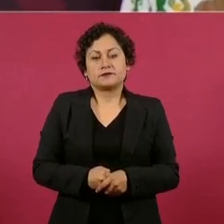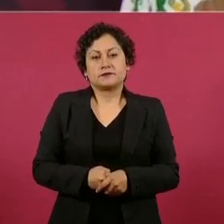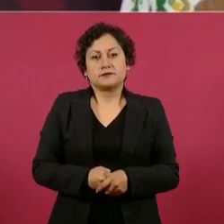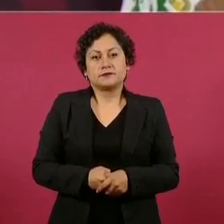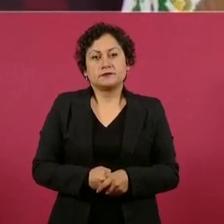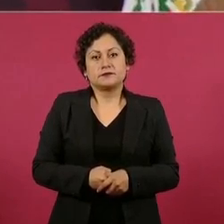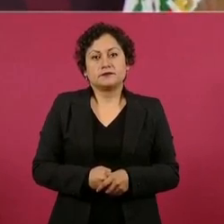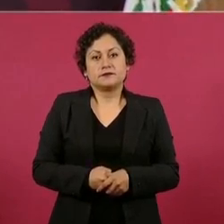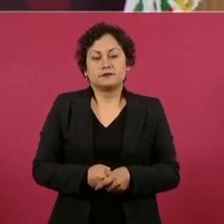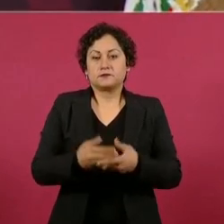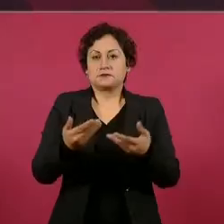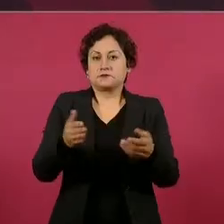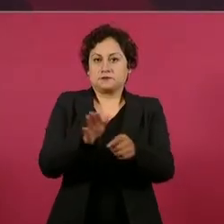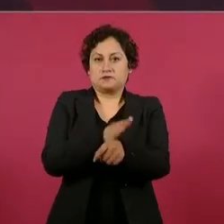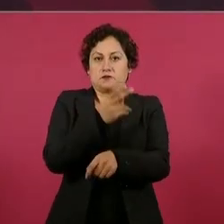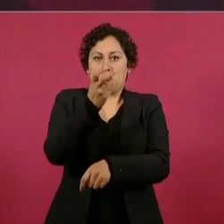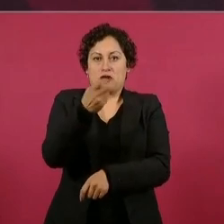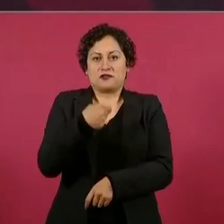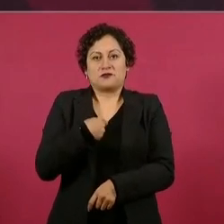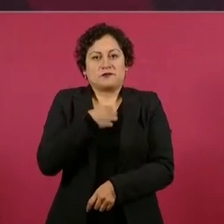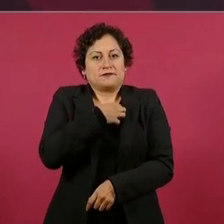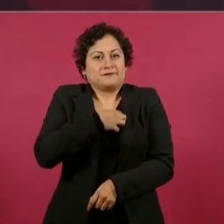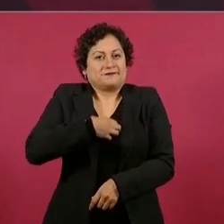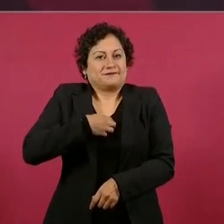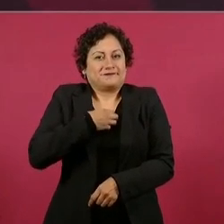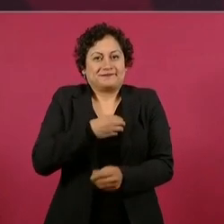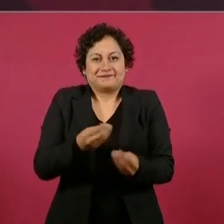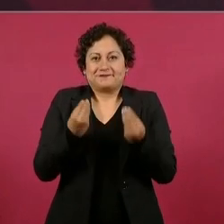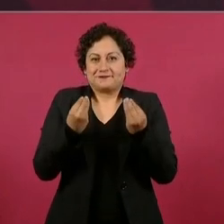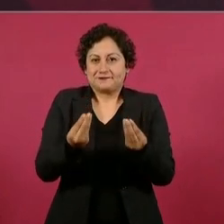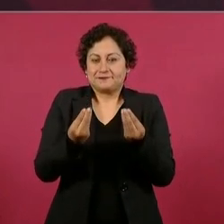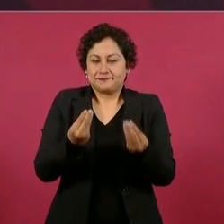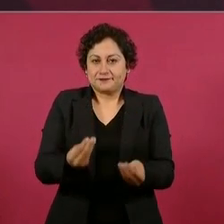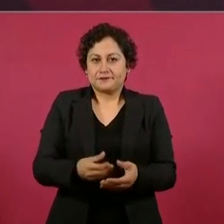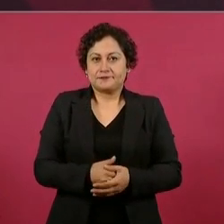Por eso estoy muy contento, porque